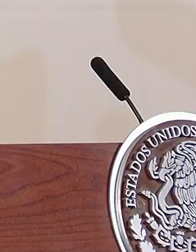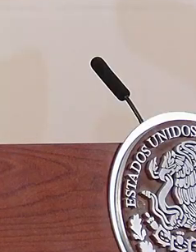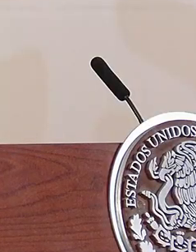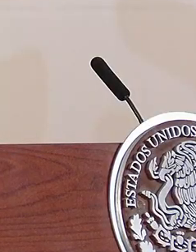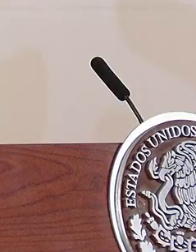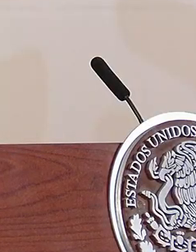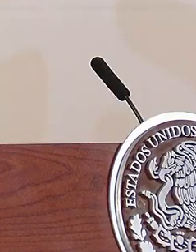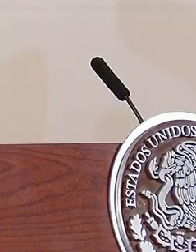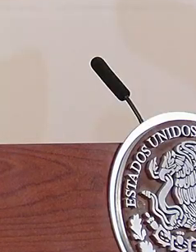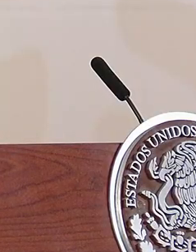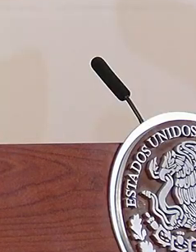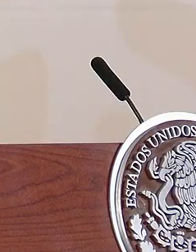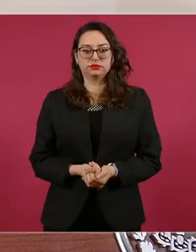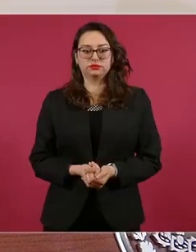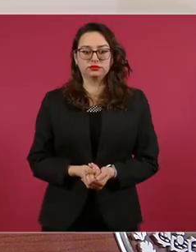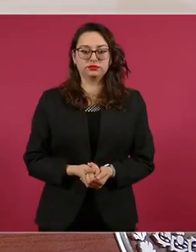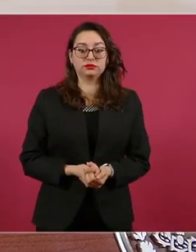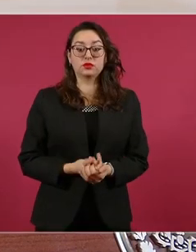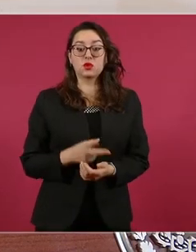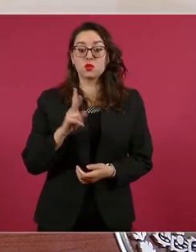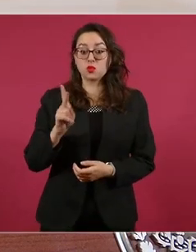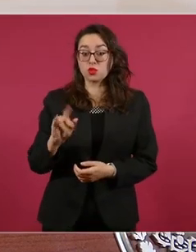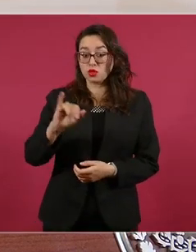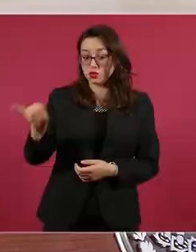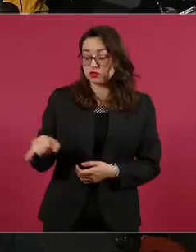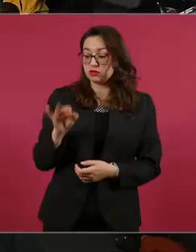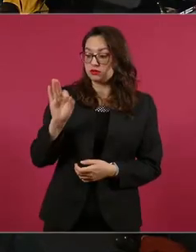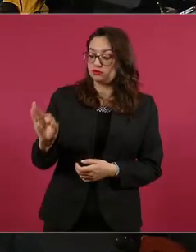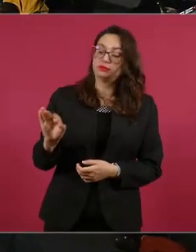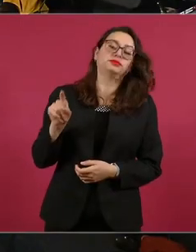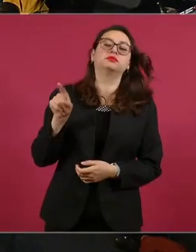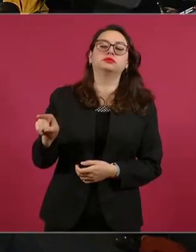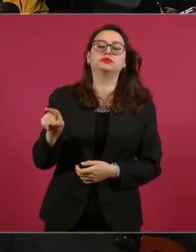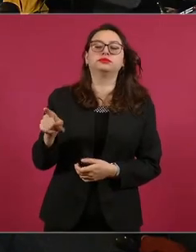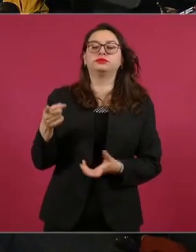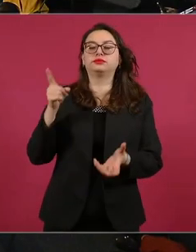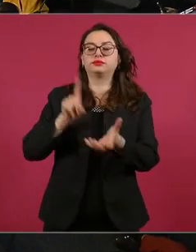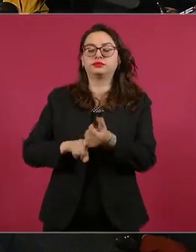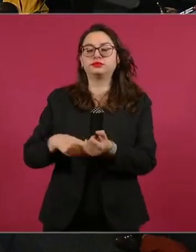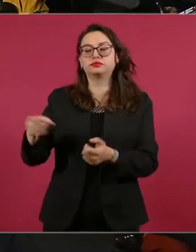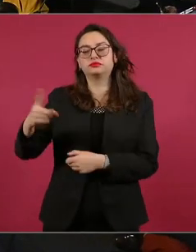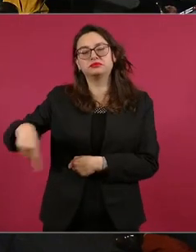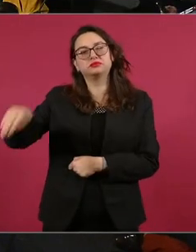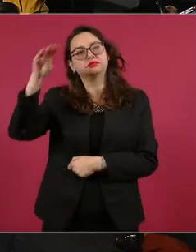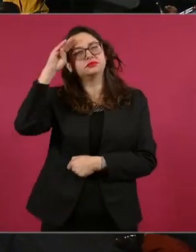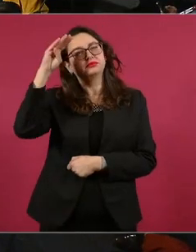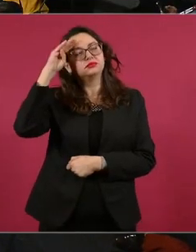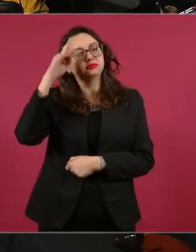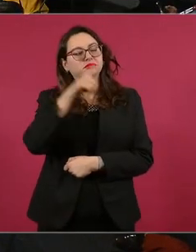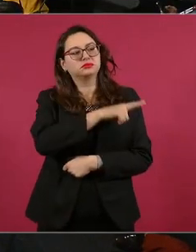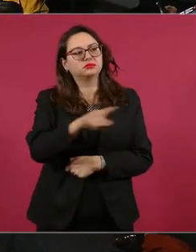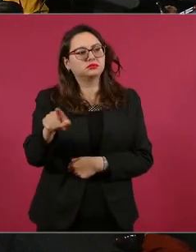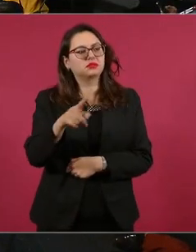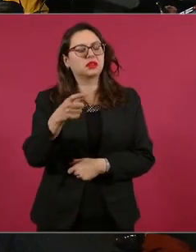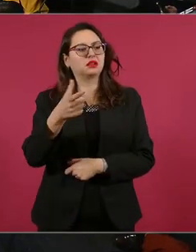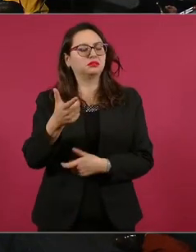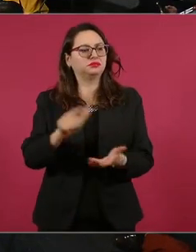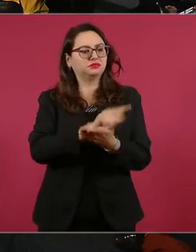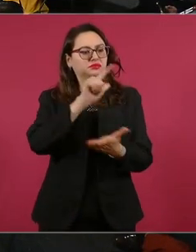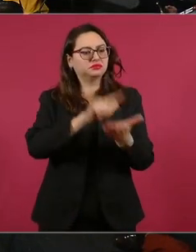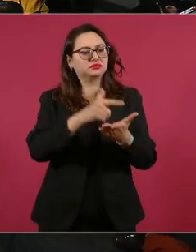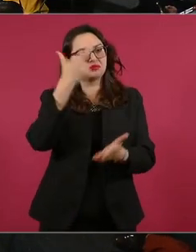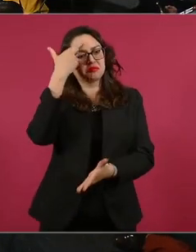prisión preventiva. Están por discutir en la Corte, creo que en estos días, ¿no?